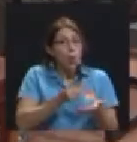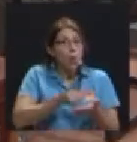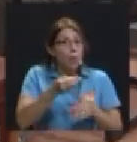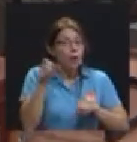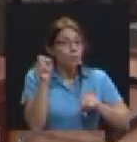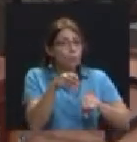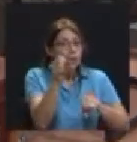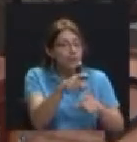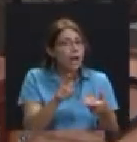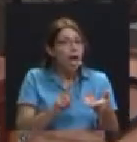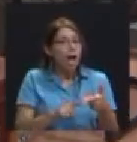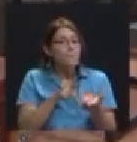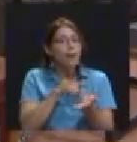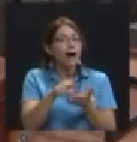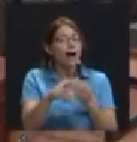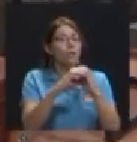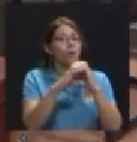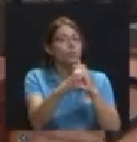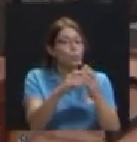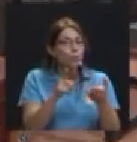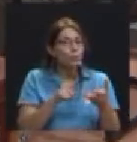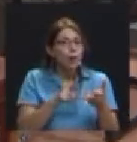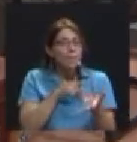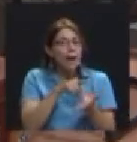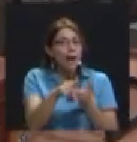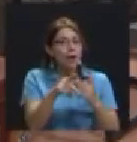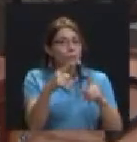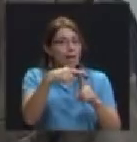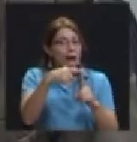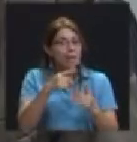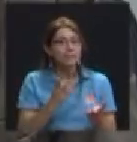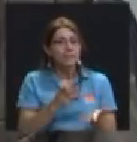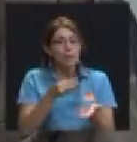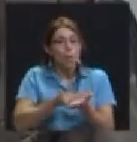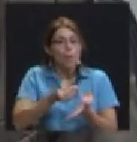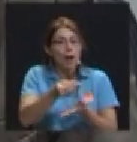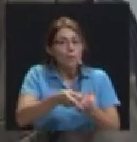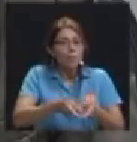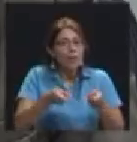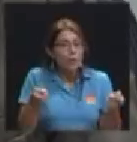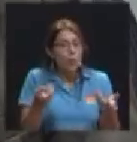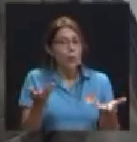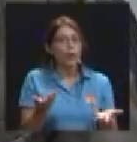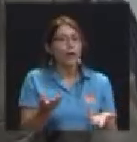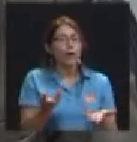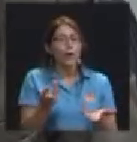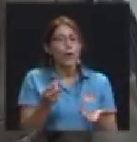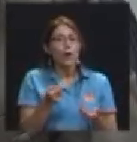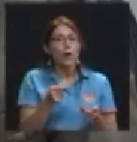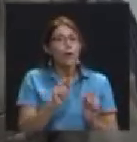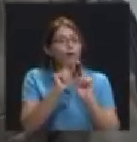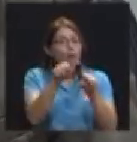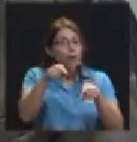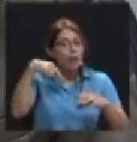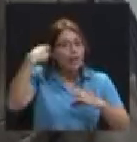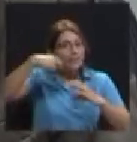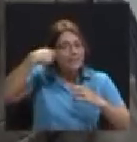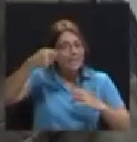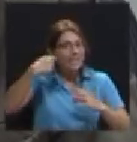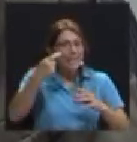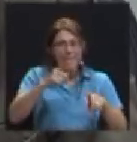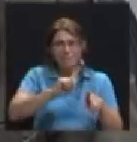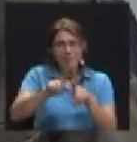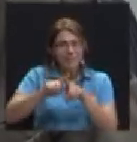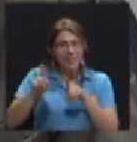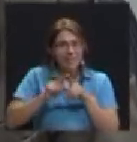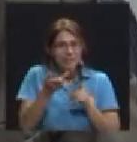que pagaron en autobús, si ese día pagó en taxi, si compraron el periódico, si fueron al cine, etcétera. Esos